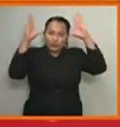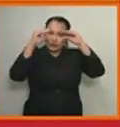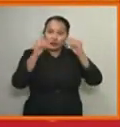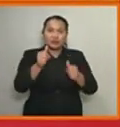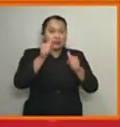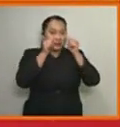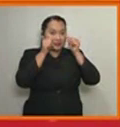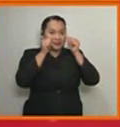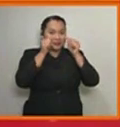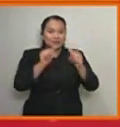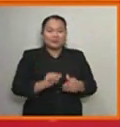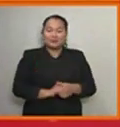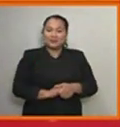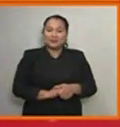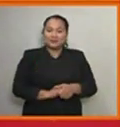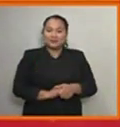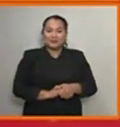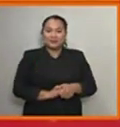atentos,